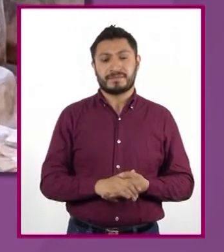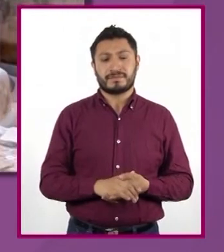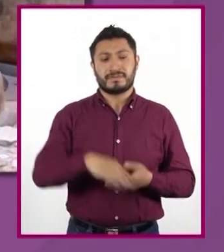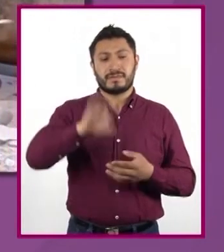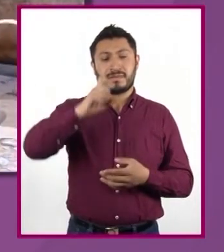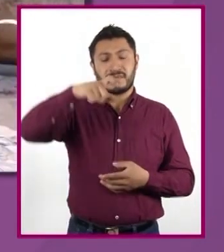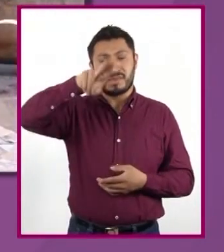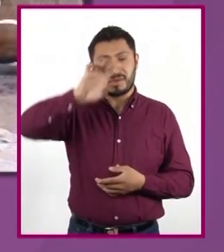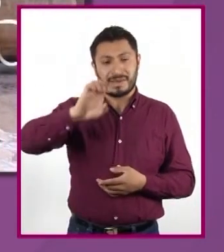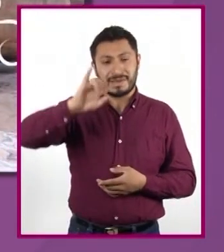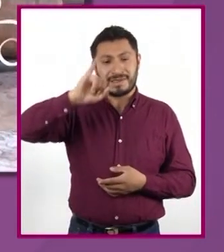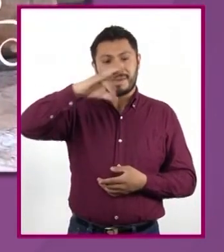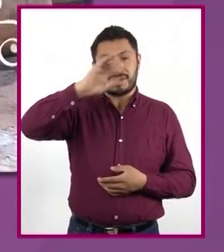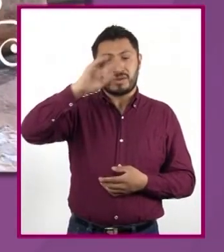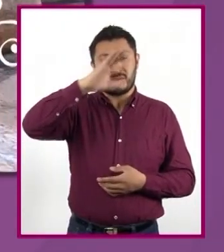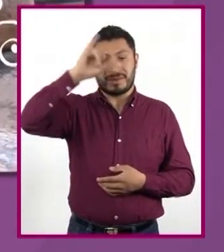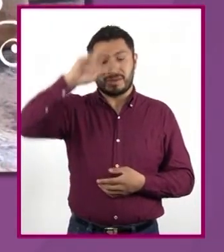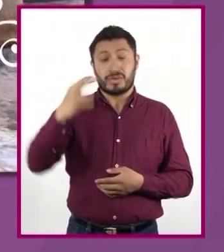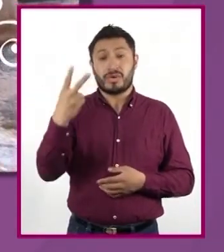Equinoccio